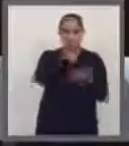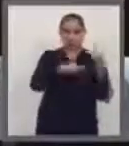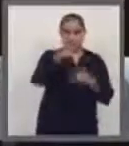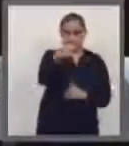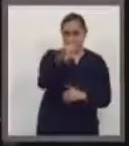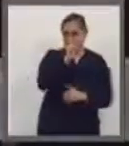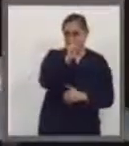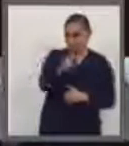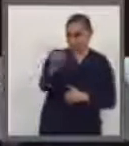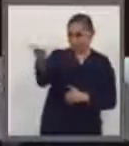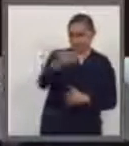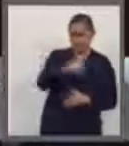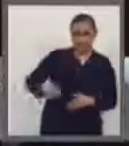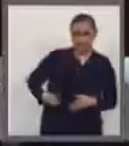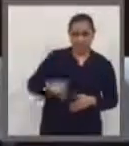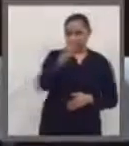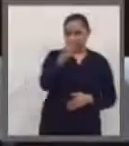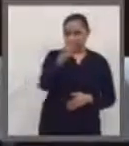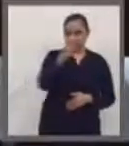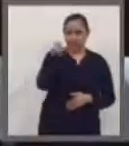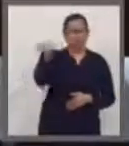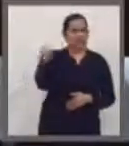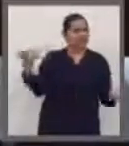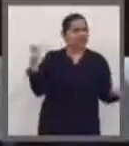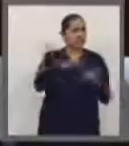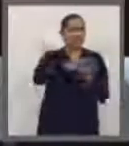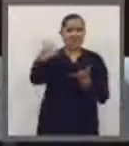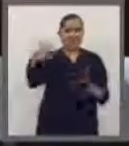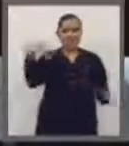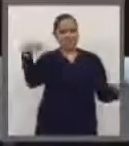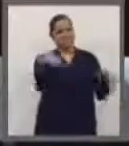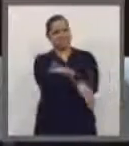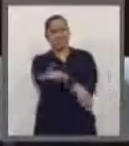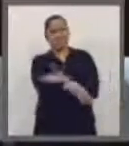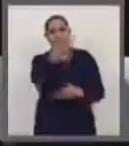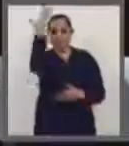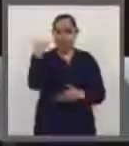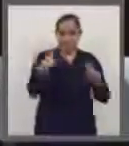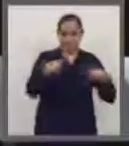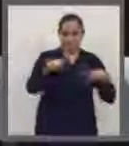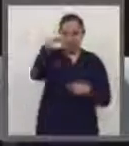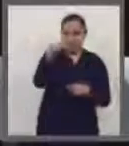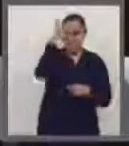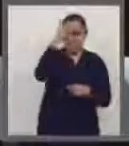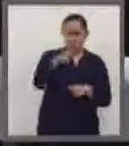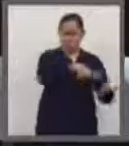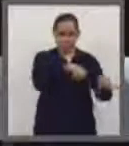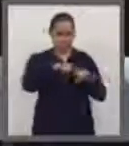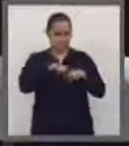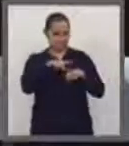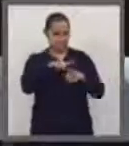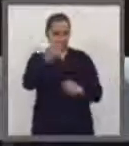nieto dio al traste la expropiación petrolera los